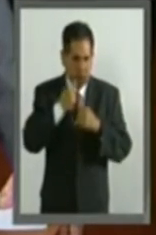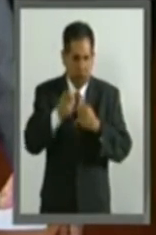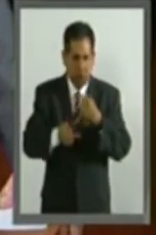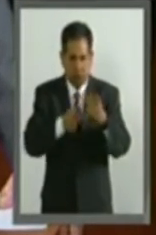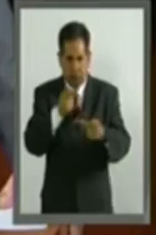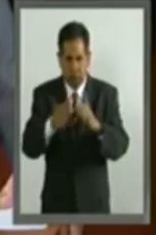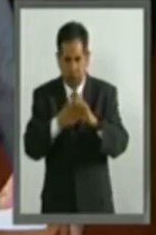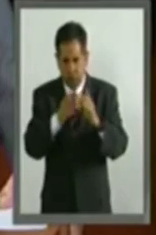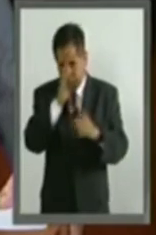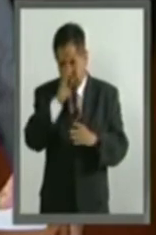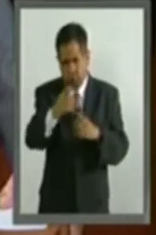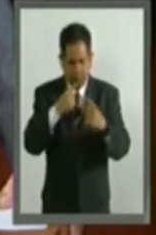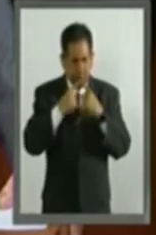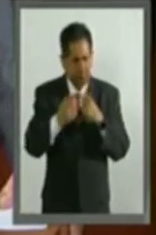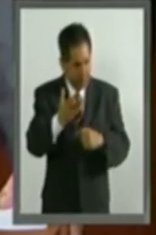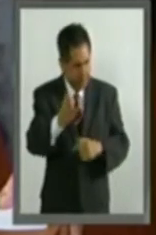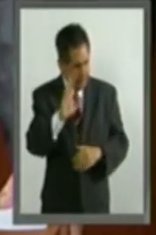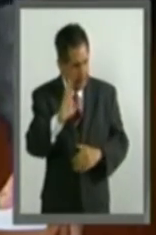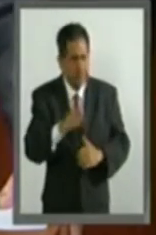algunas preguntas y comentarios.